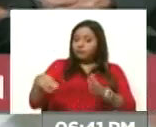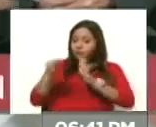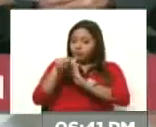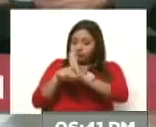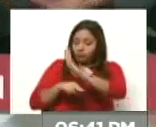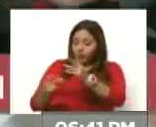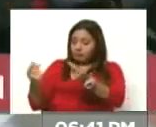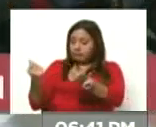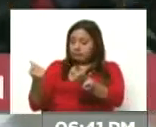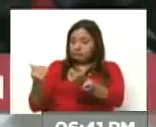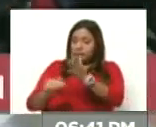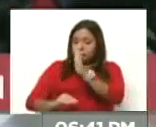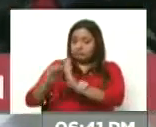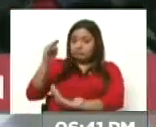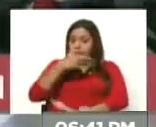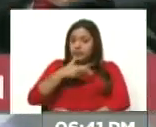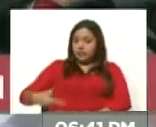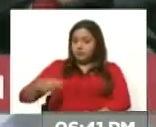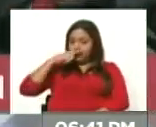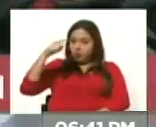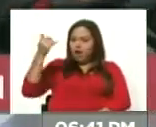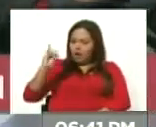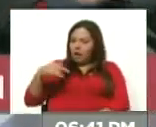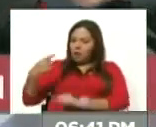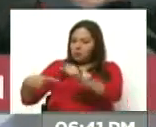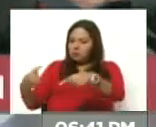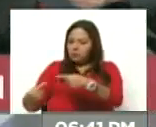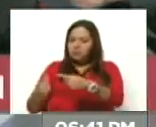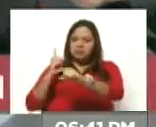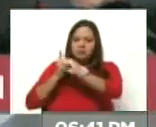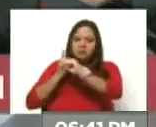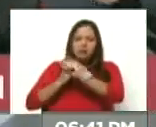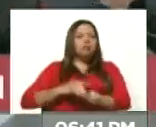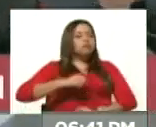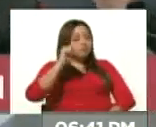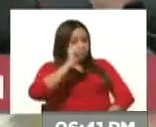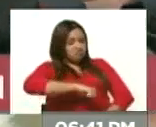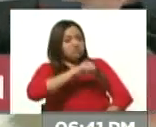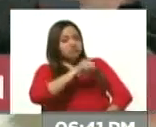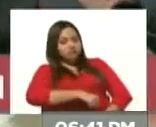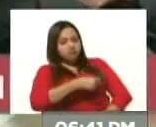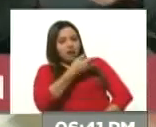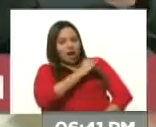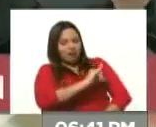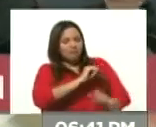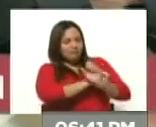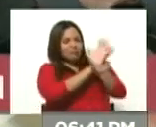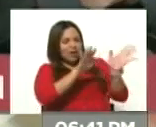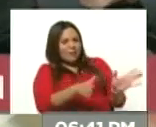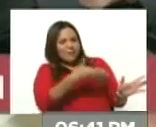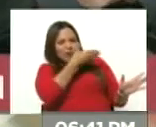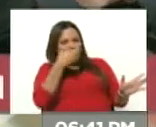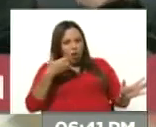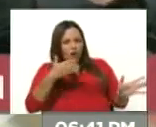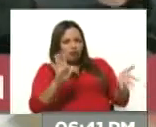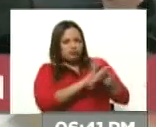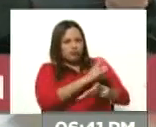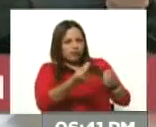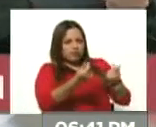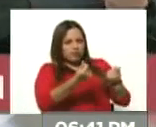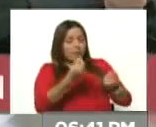presidente maduro han tenido en los niveles populares evidentemente hay una mejora yo creo que es